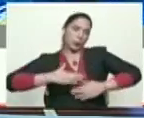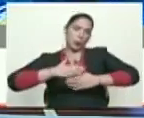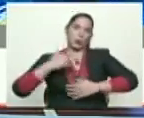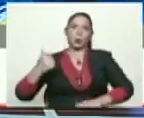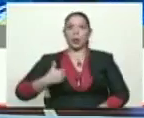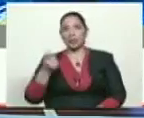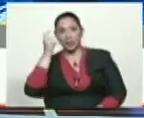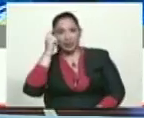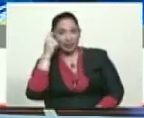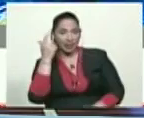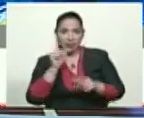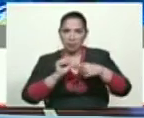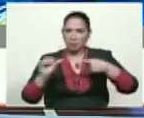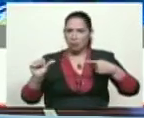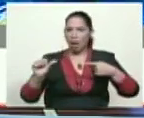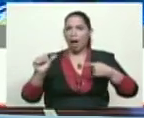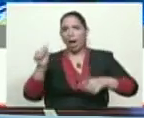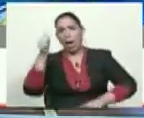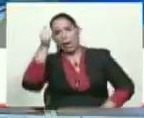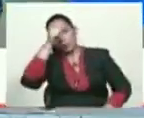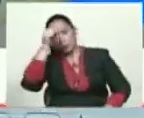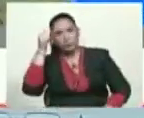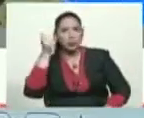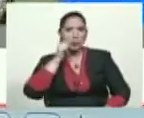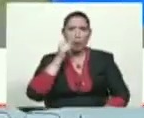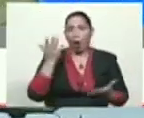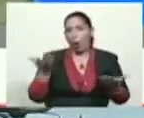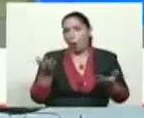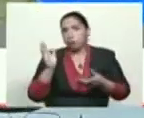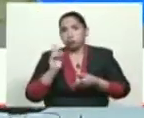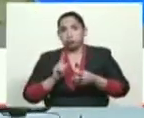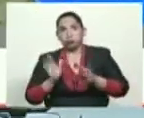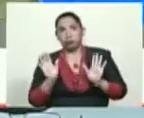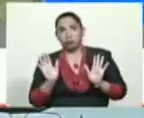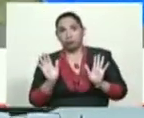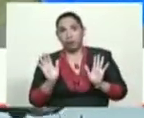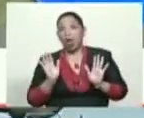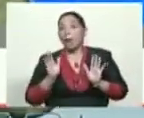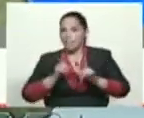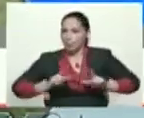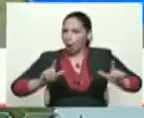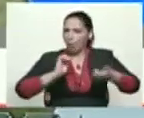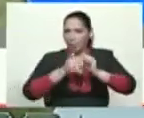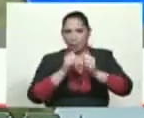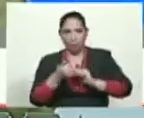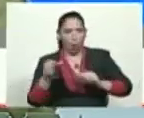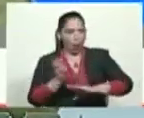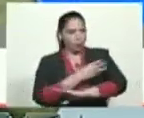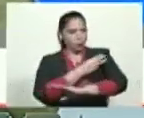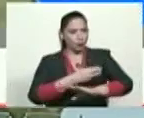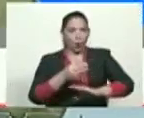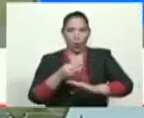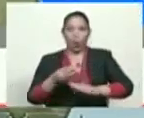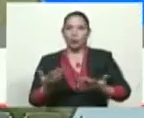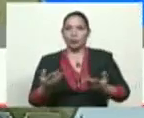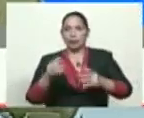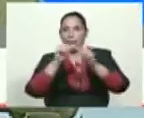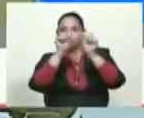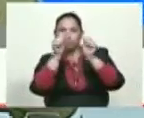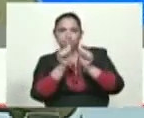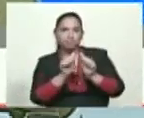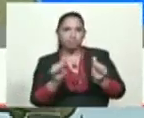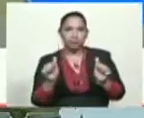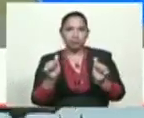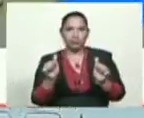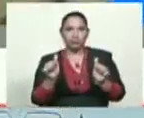día de la semana los fines de semana que hay que llenar esos espacios de deporte de música de arte